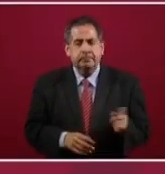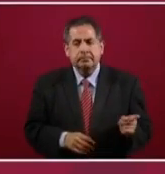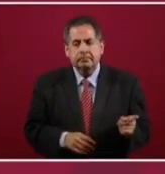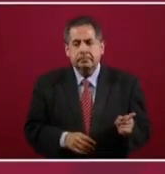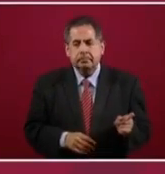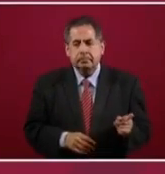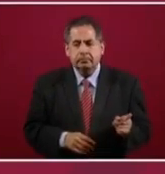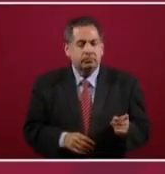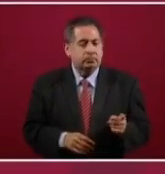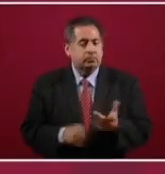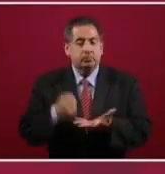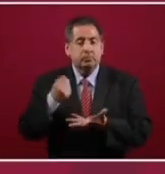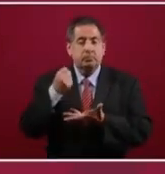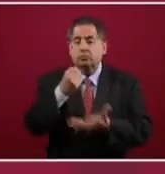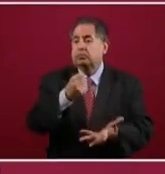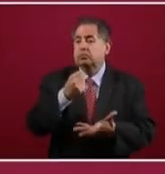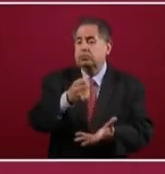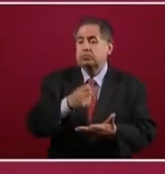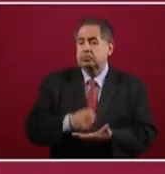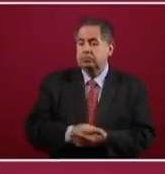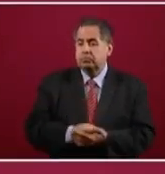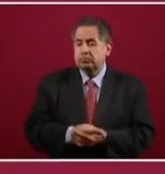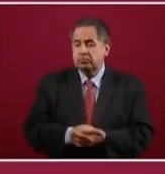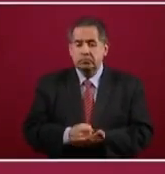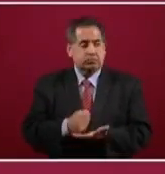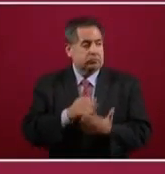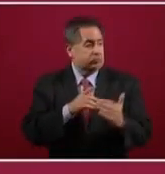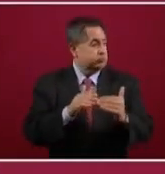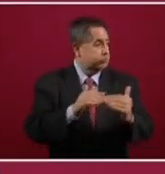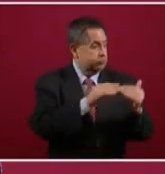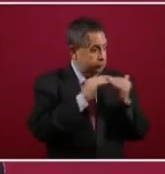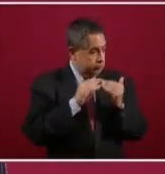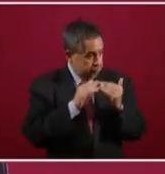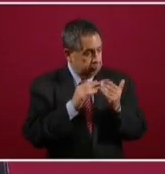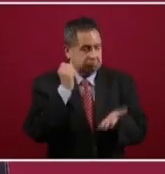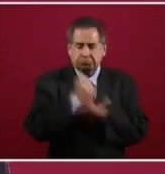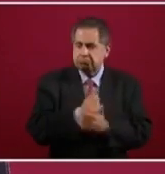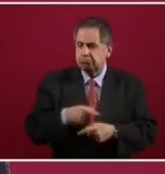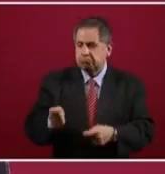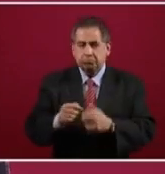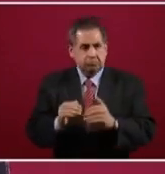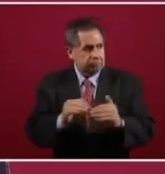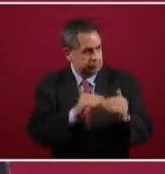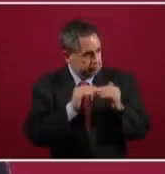los presupuestos por unanimidad.